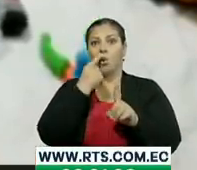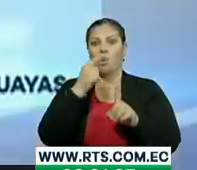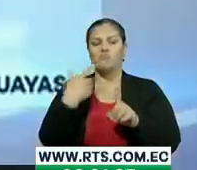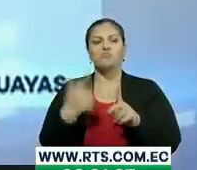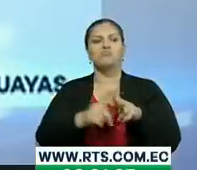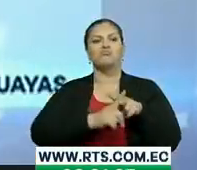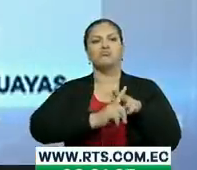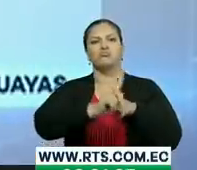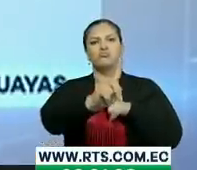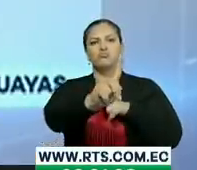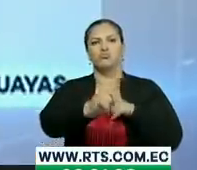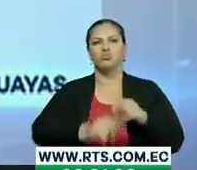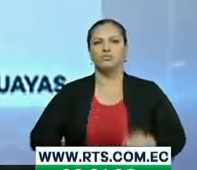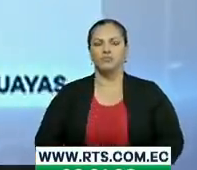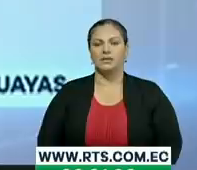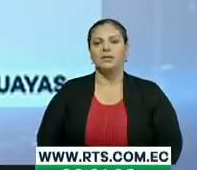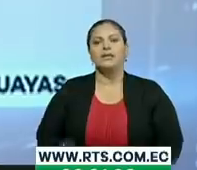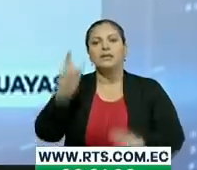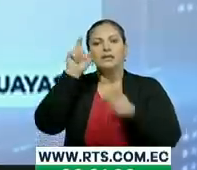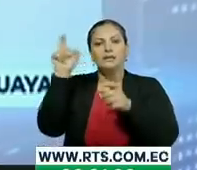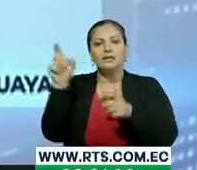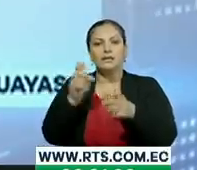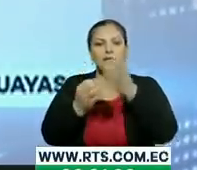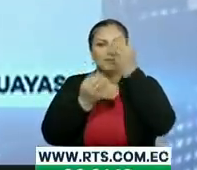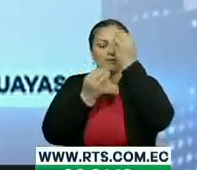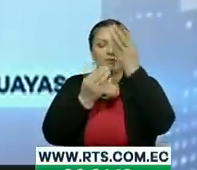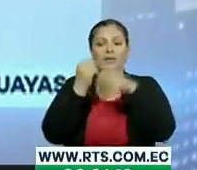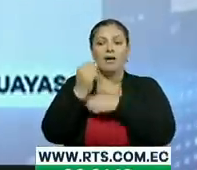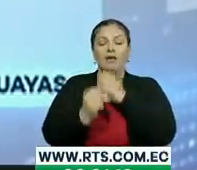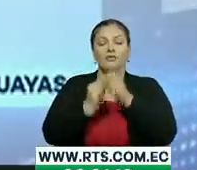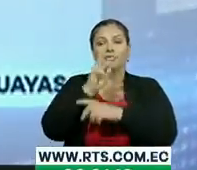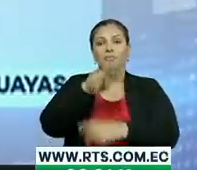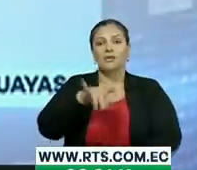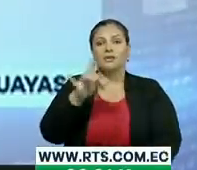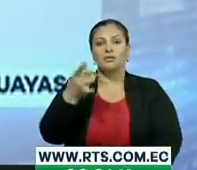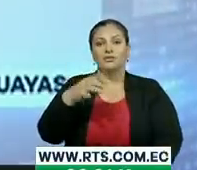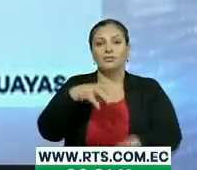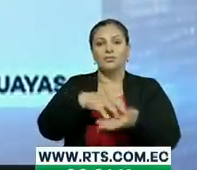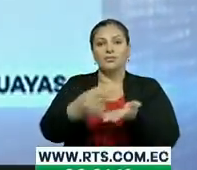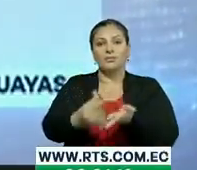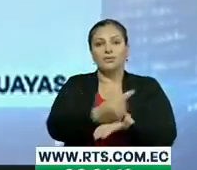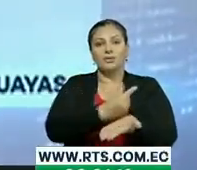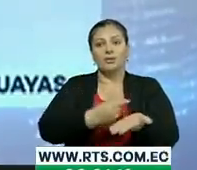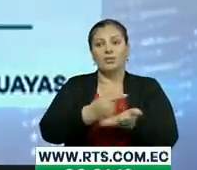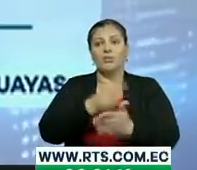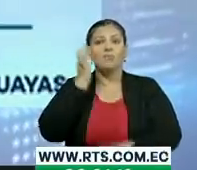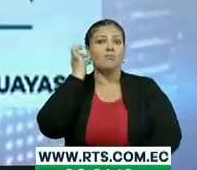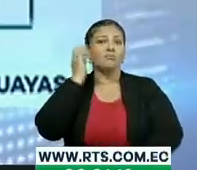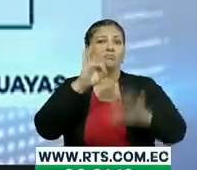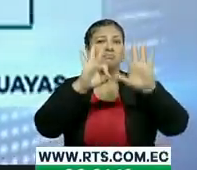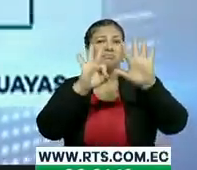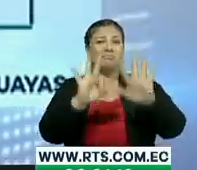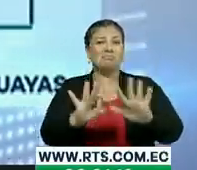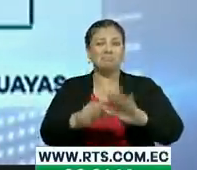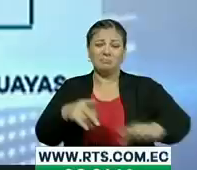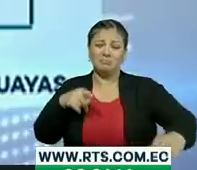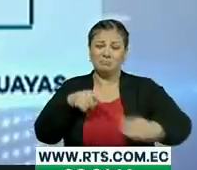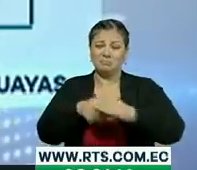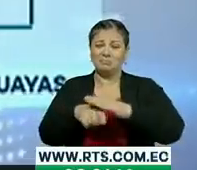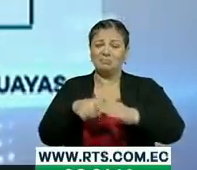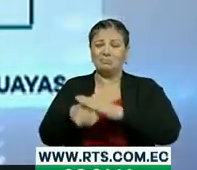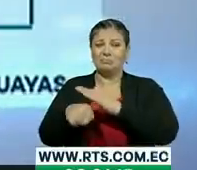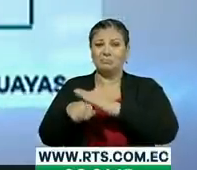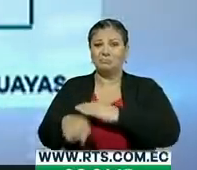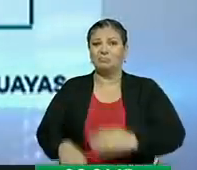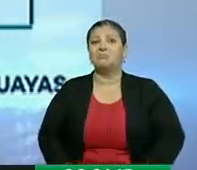estadísticas proporcionadas por la Fiscalía, en este año en Guayas se han reportado 8 casos de tentativa de femicidio y 14 de femicidio. Y solo